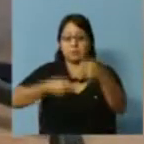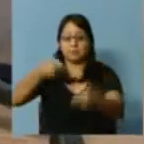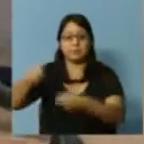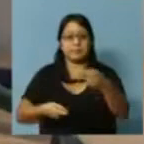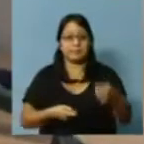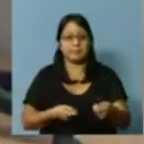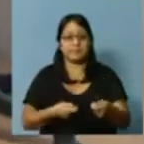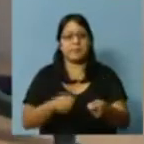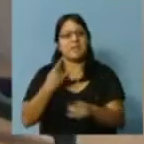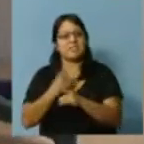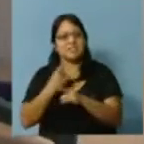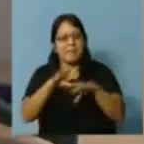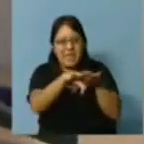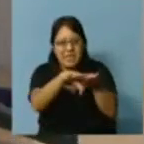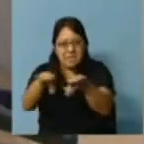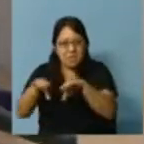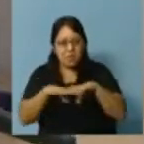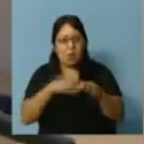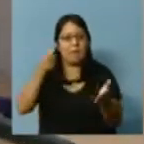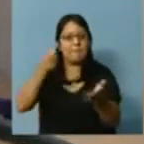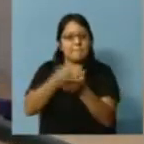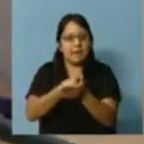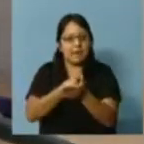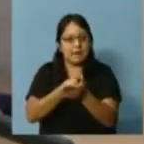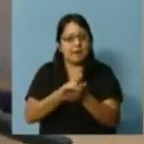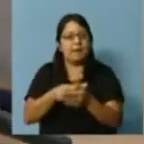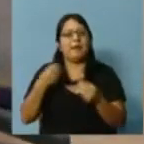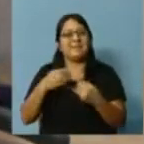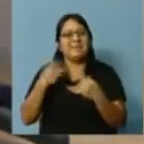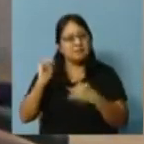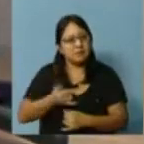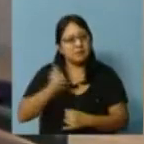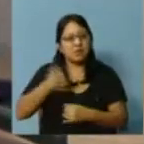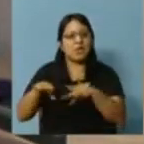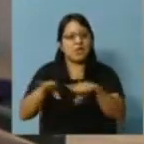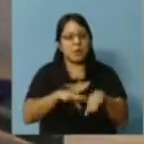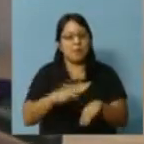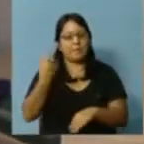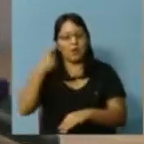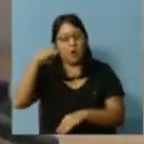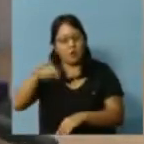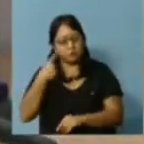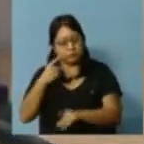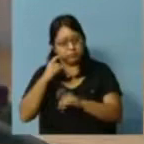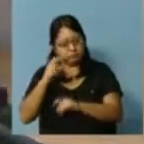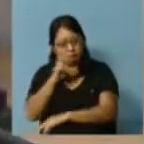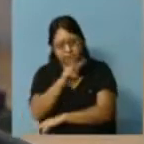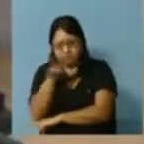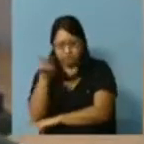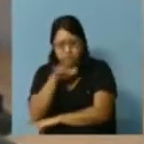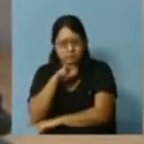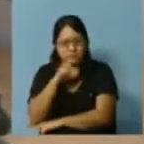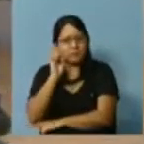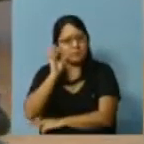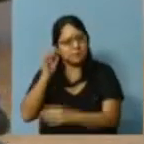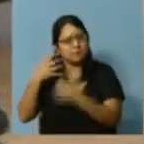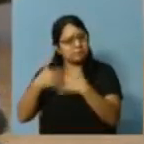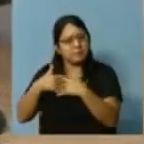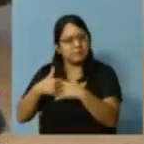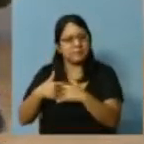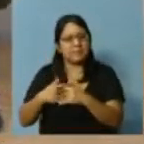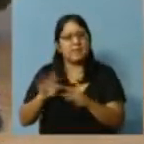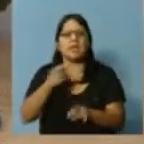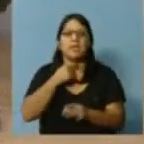los pagos son parciales pero creo que hoy más que nada estamos viendo que esto poder definir